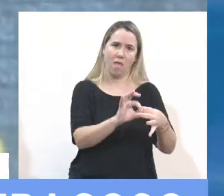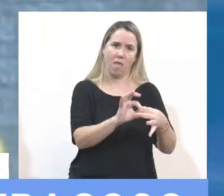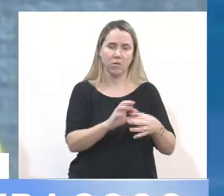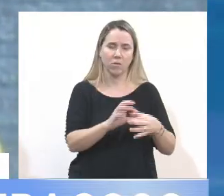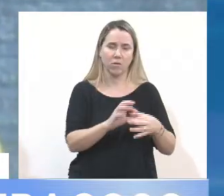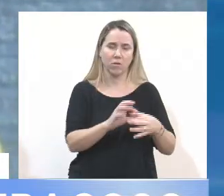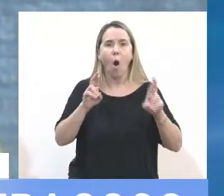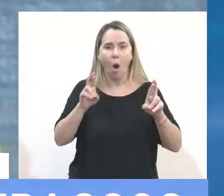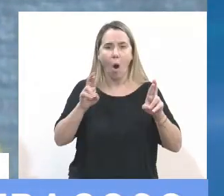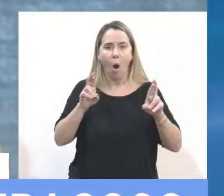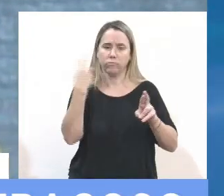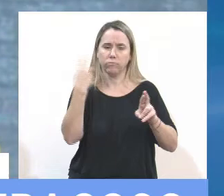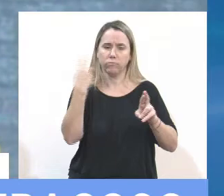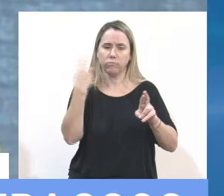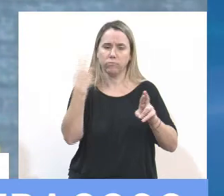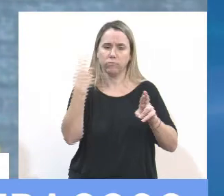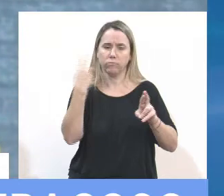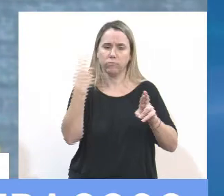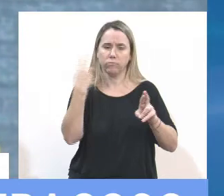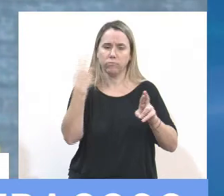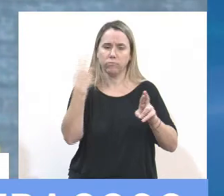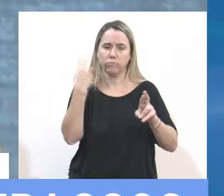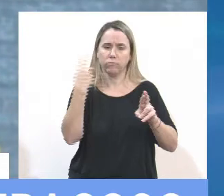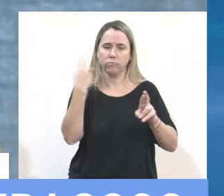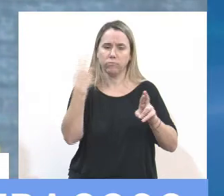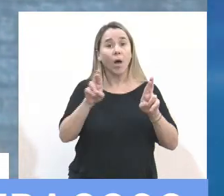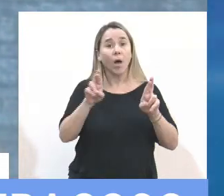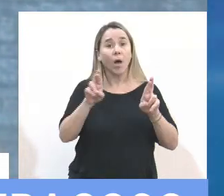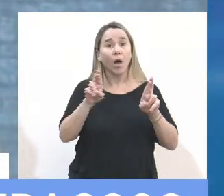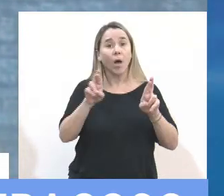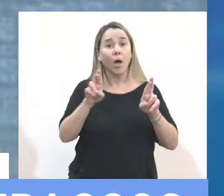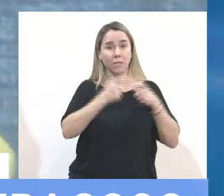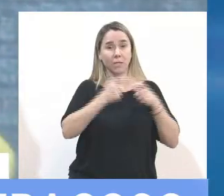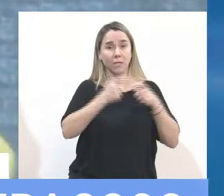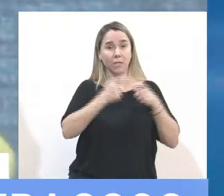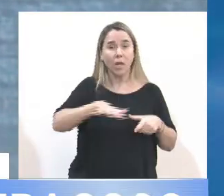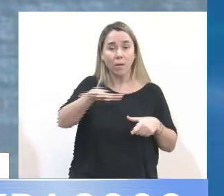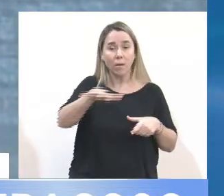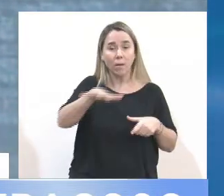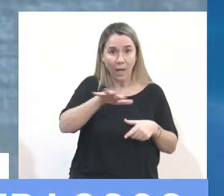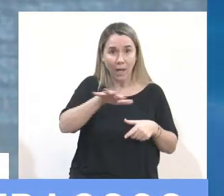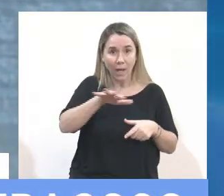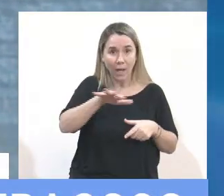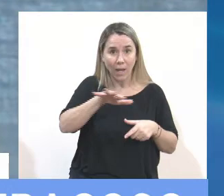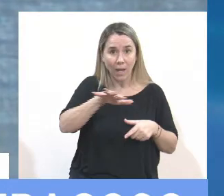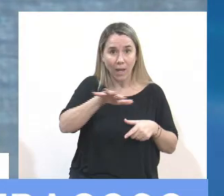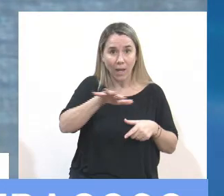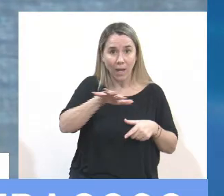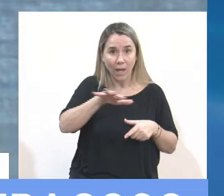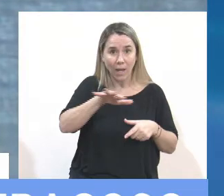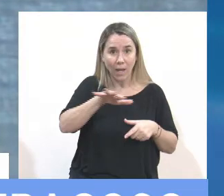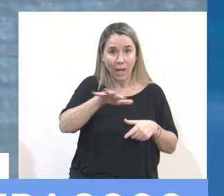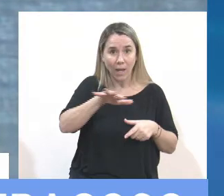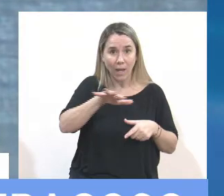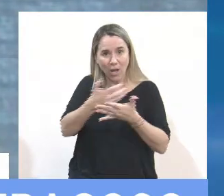ojalá erradicarlo. Espero que la Comisión de Población, que es la que se encarga de los más vulnerables,